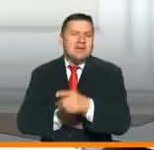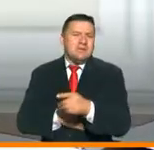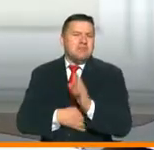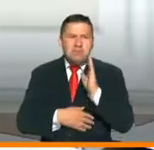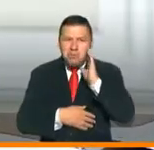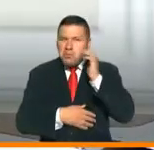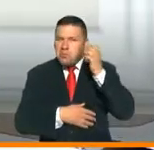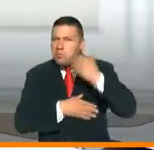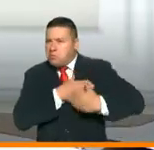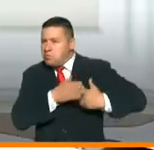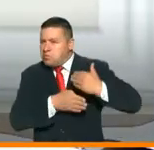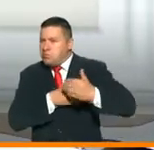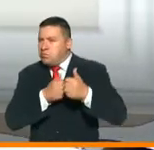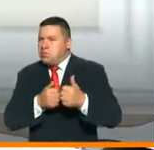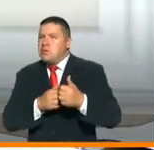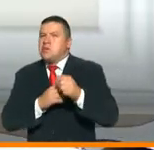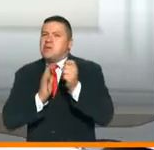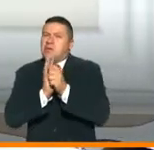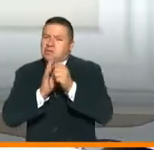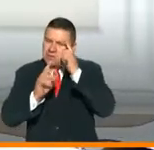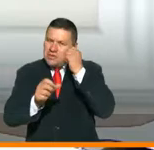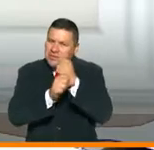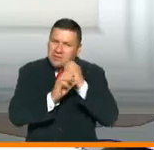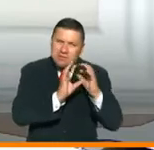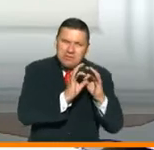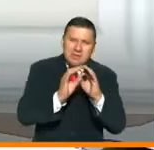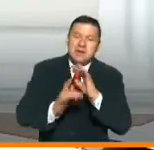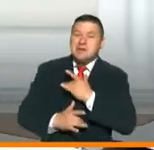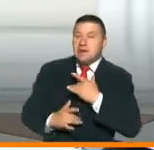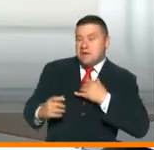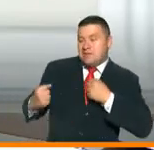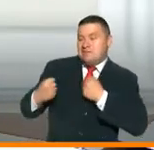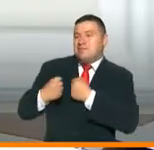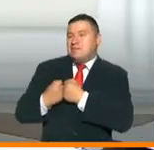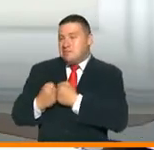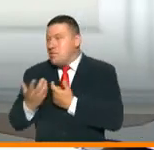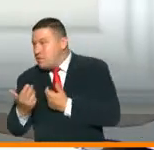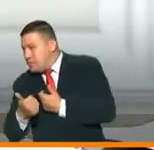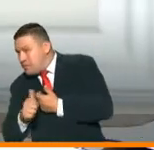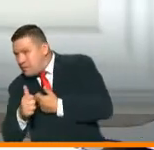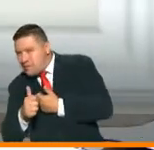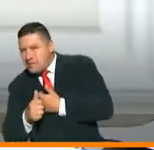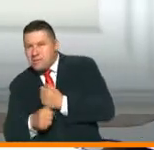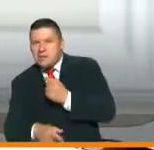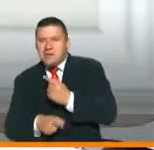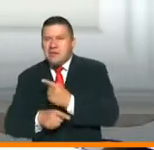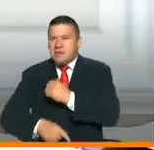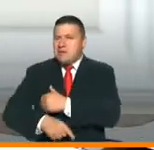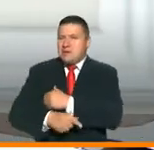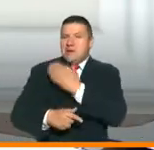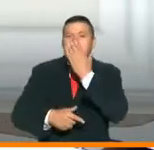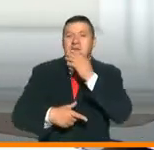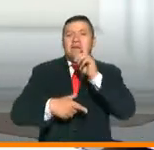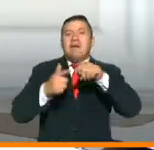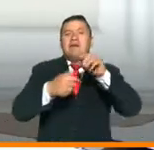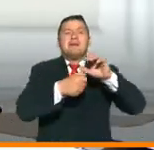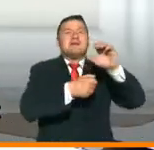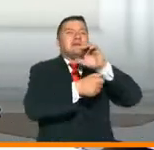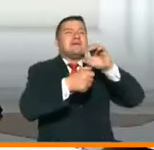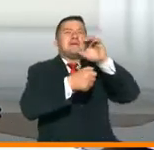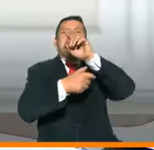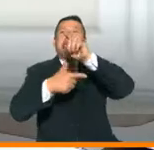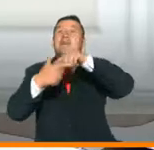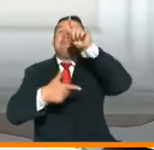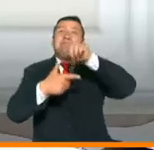va avanzando, obviamente con un trabajo armonizado con salud, teniendo en cuenta, como mencionaba el ministro, los picos en distintas ciudades